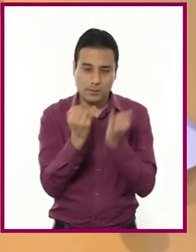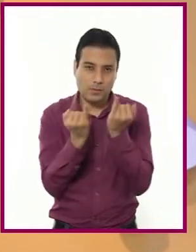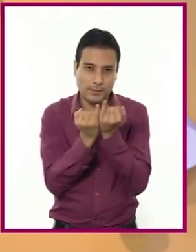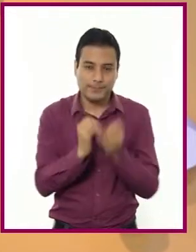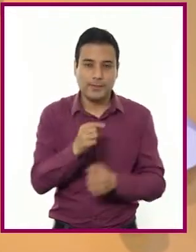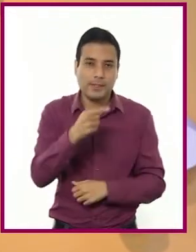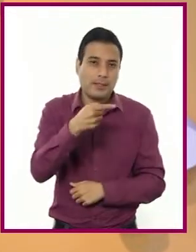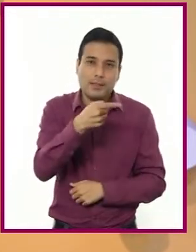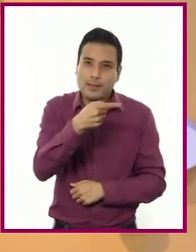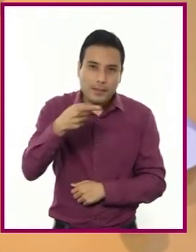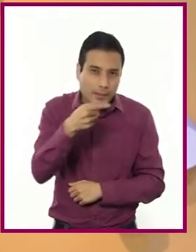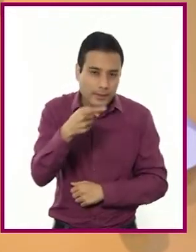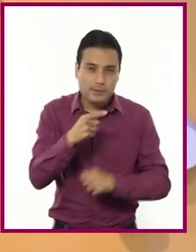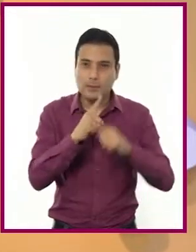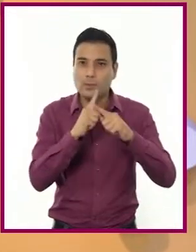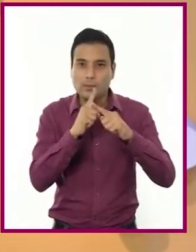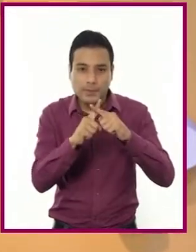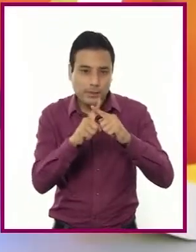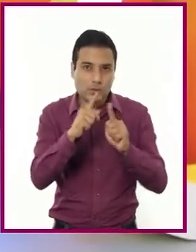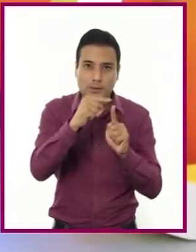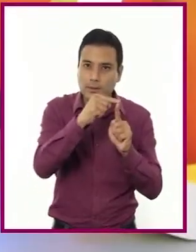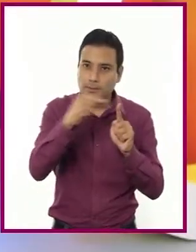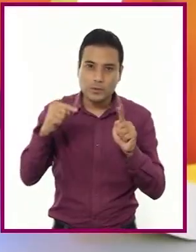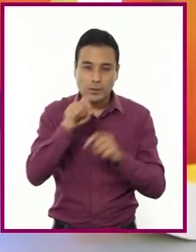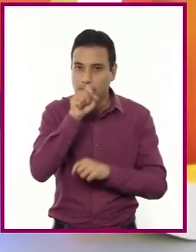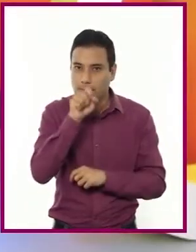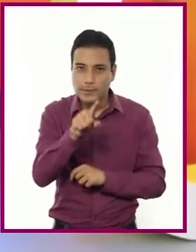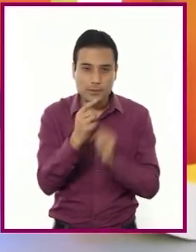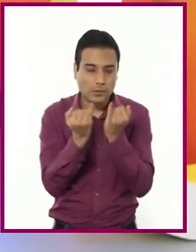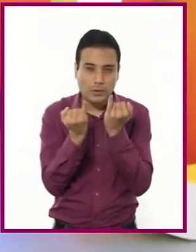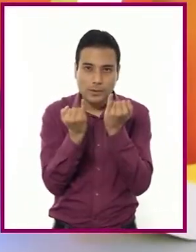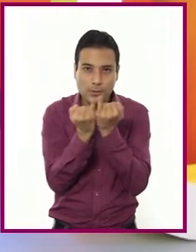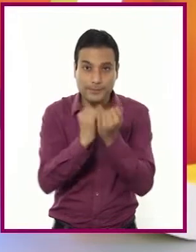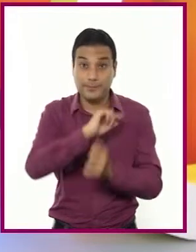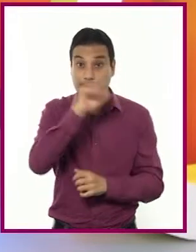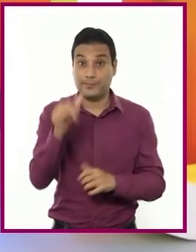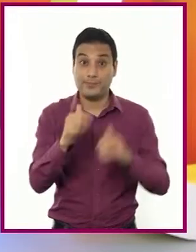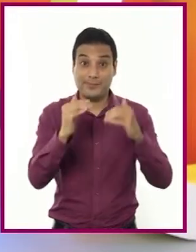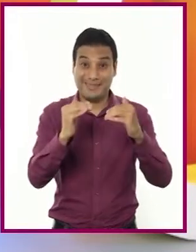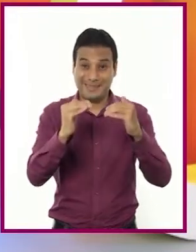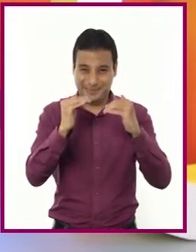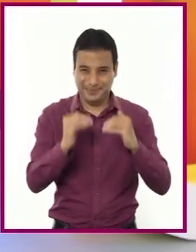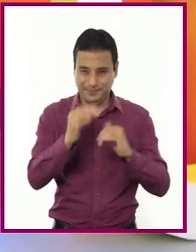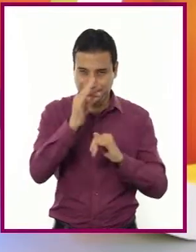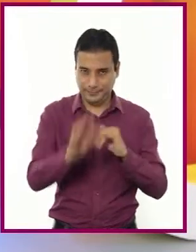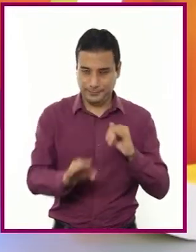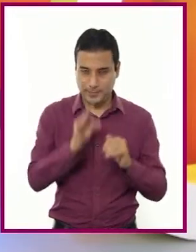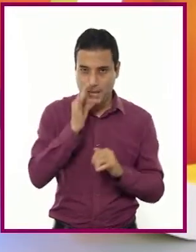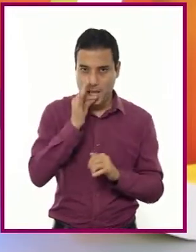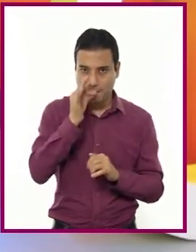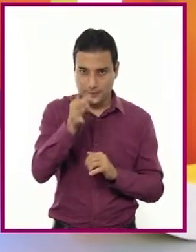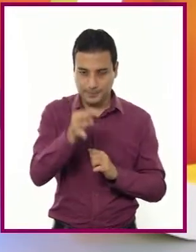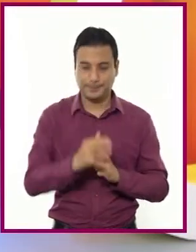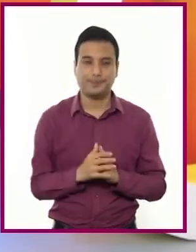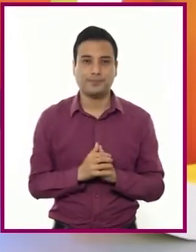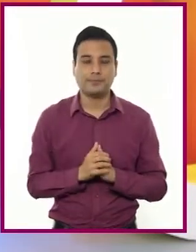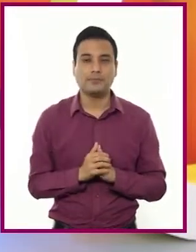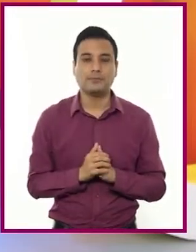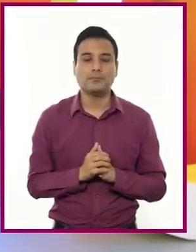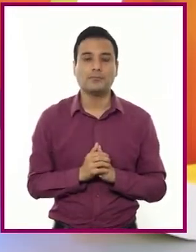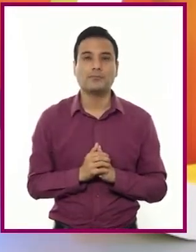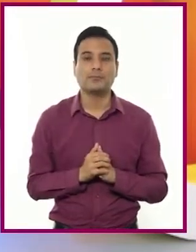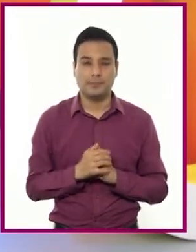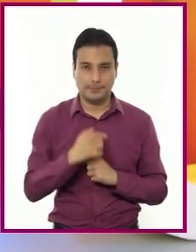la multiplicación y la división. Por último, recordemos que también en la resolución de